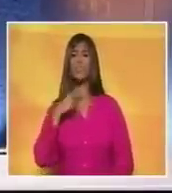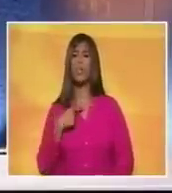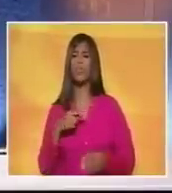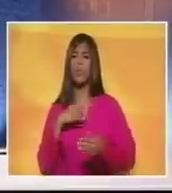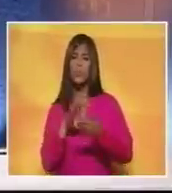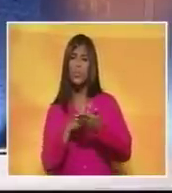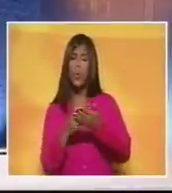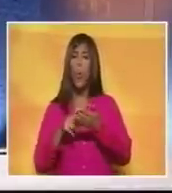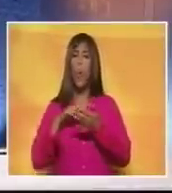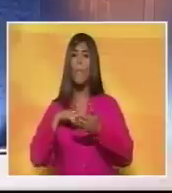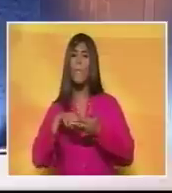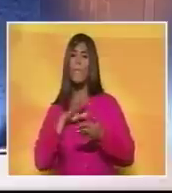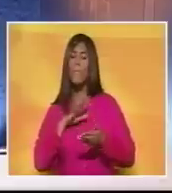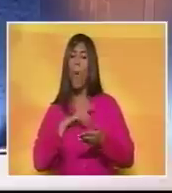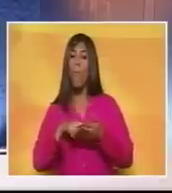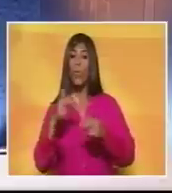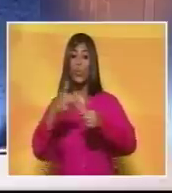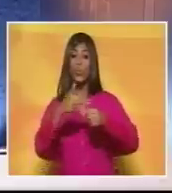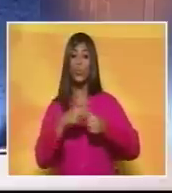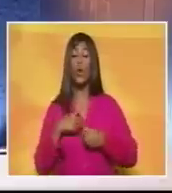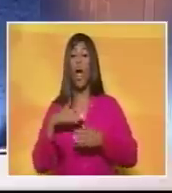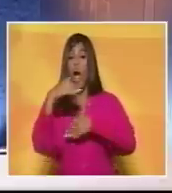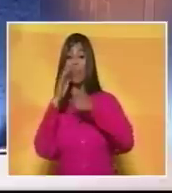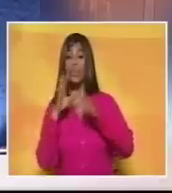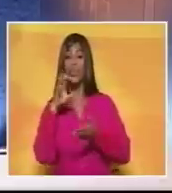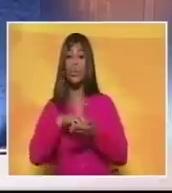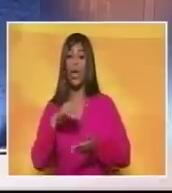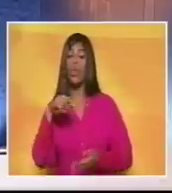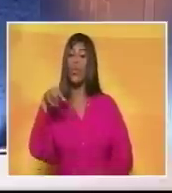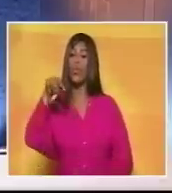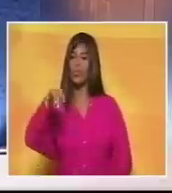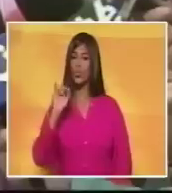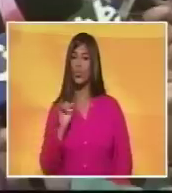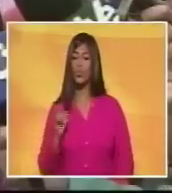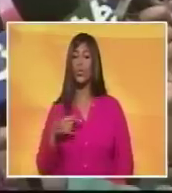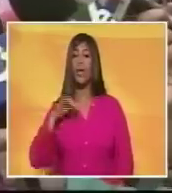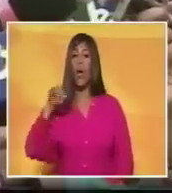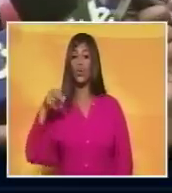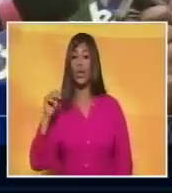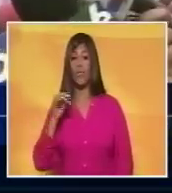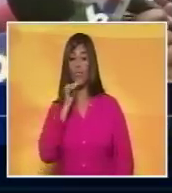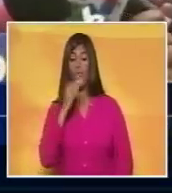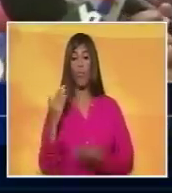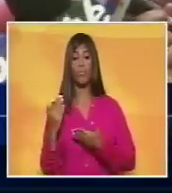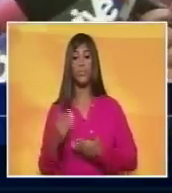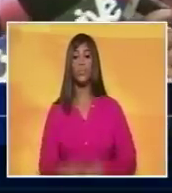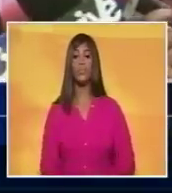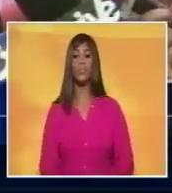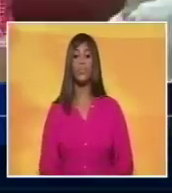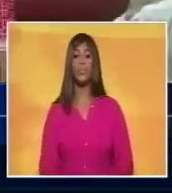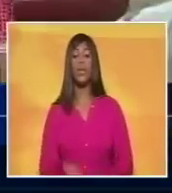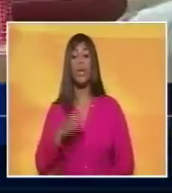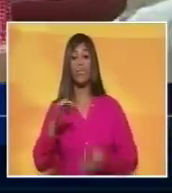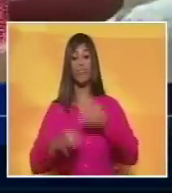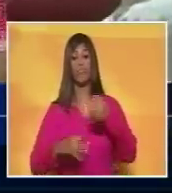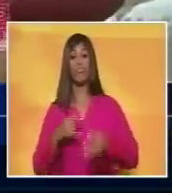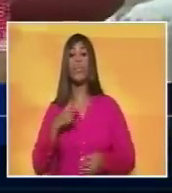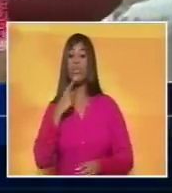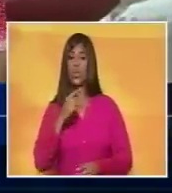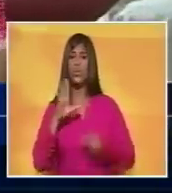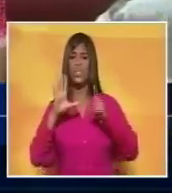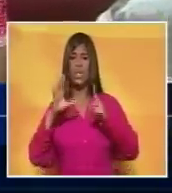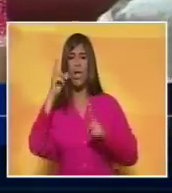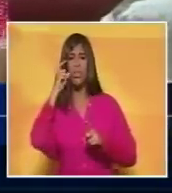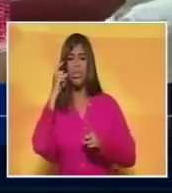atender a la población. Nuestro compañero José Leonardo Nava nos tiene los detalles. El mandatario regional destacó que están garantizados 6 días